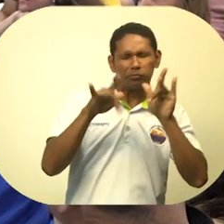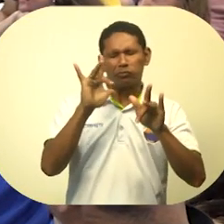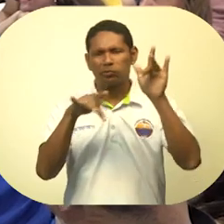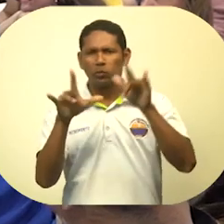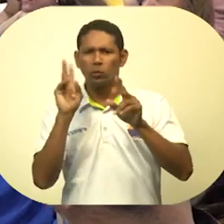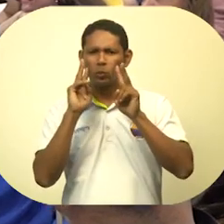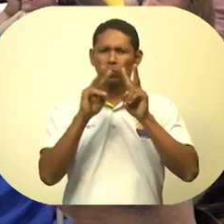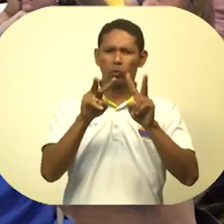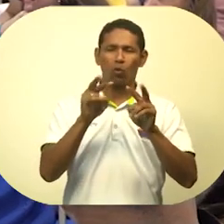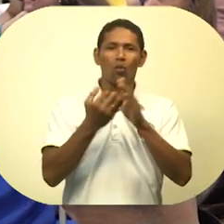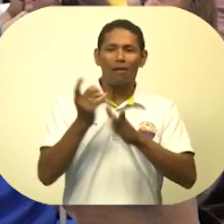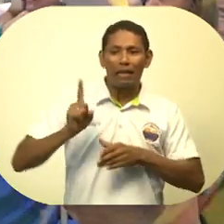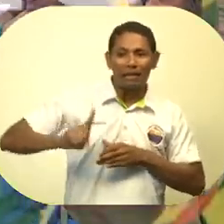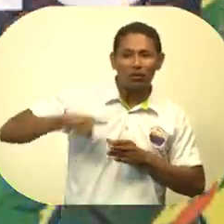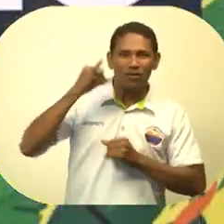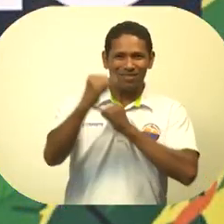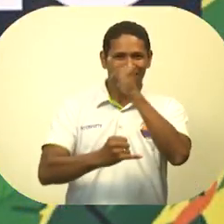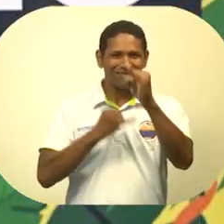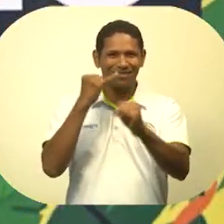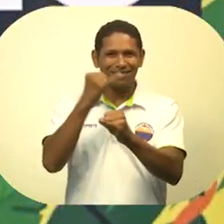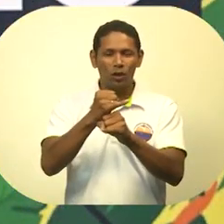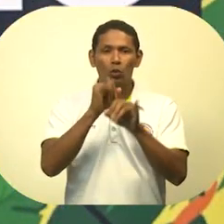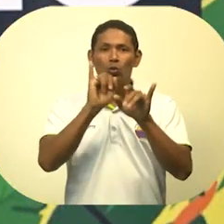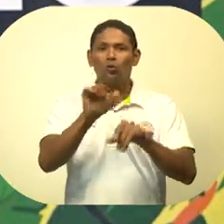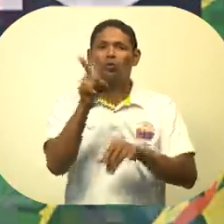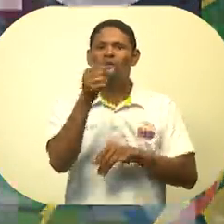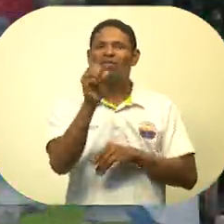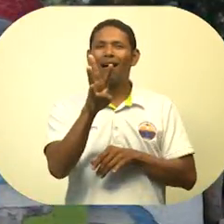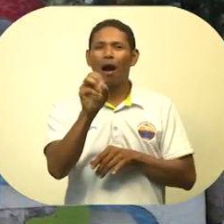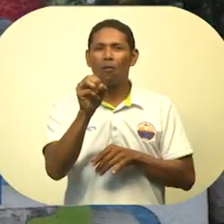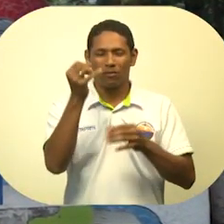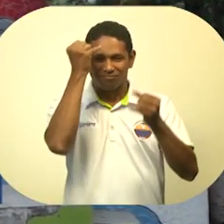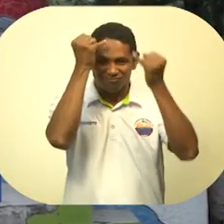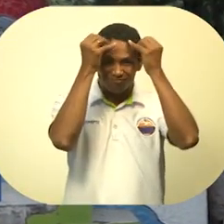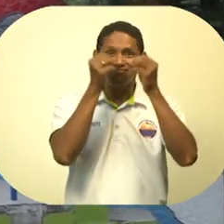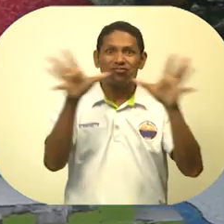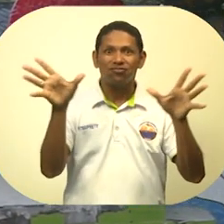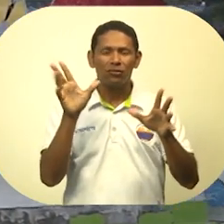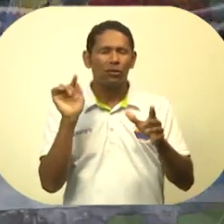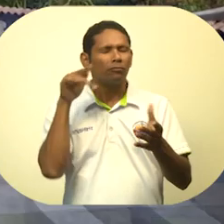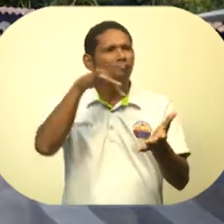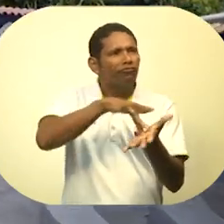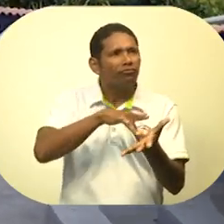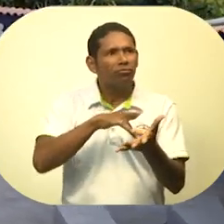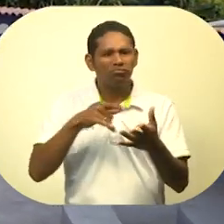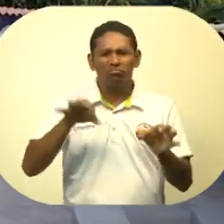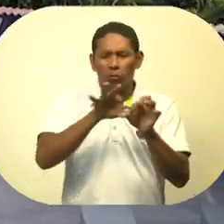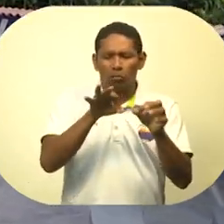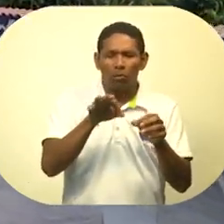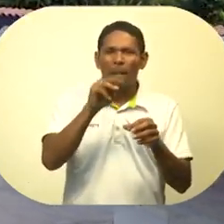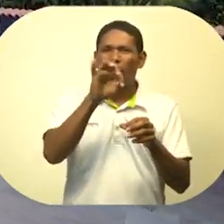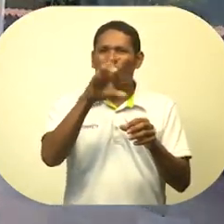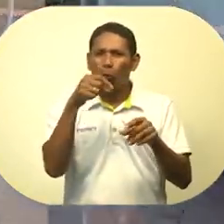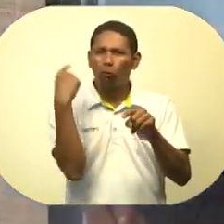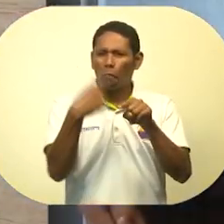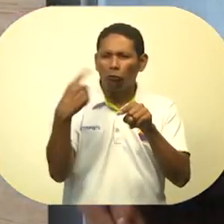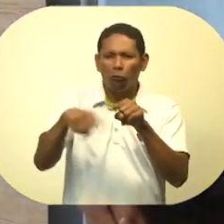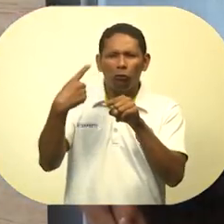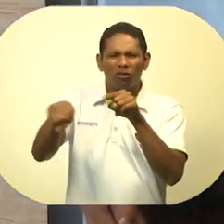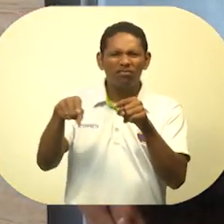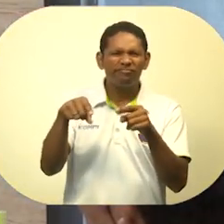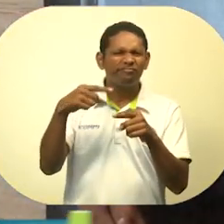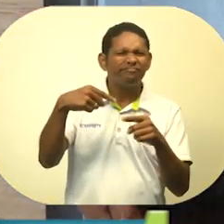la segunda versión de la Escuela Internacional de Realismo Mágico. Los productos de la escuela o de lo que estamos haciendo, la ruta Macondo, el